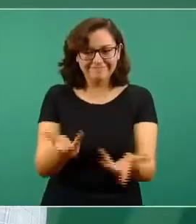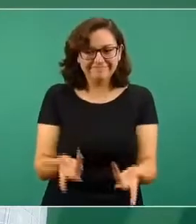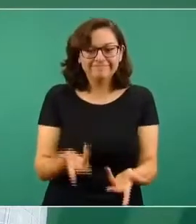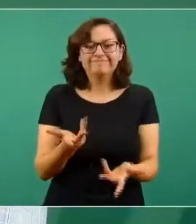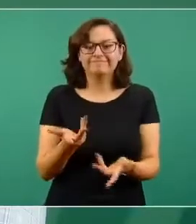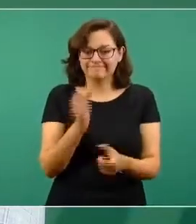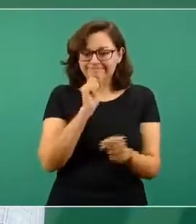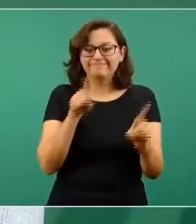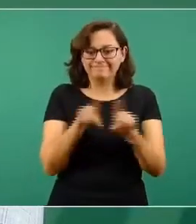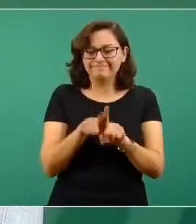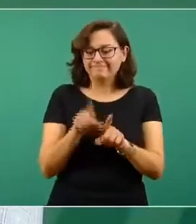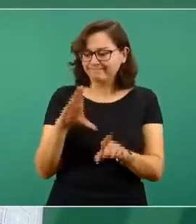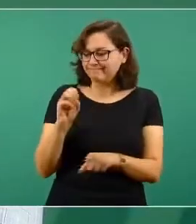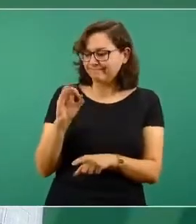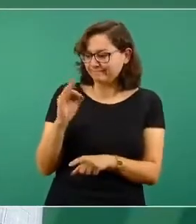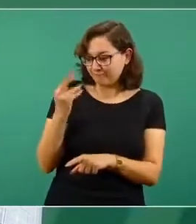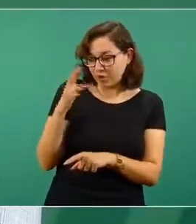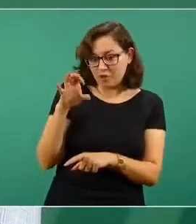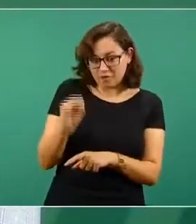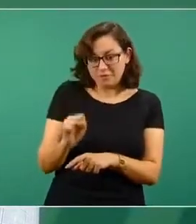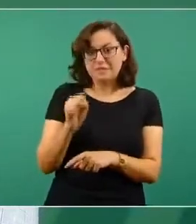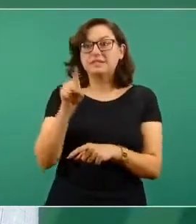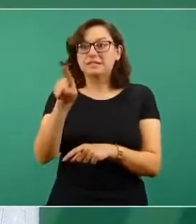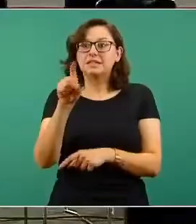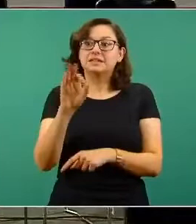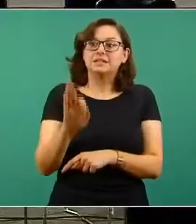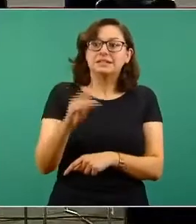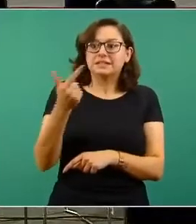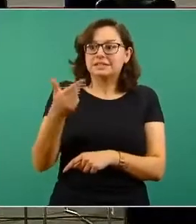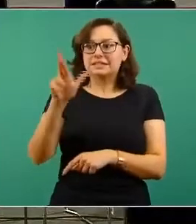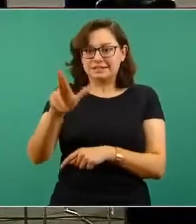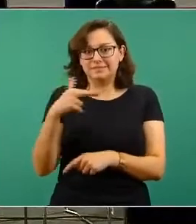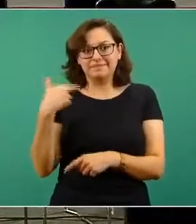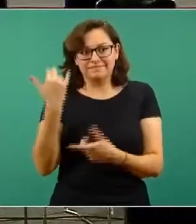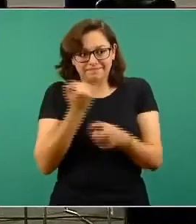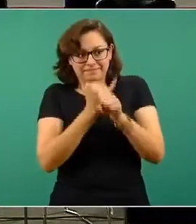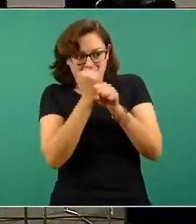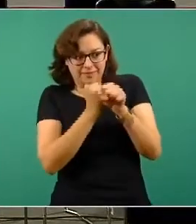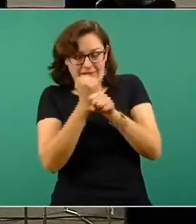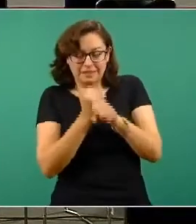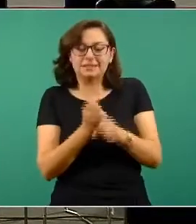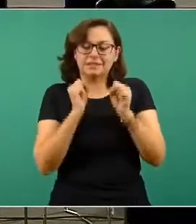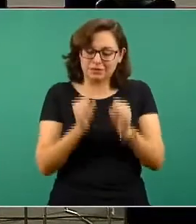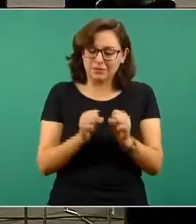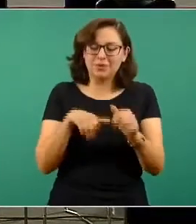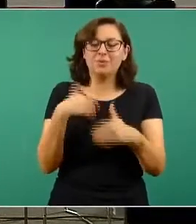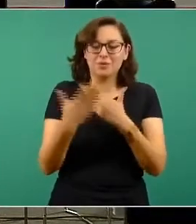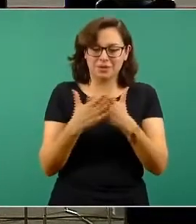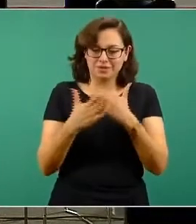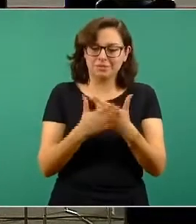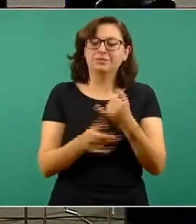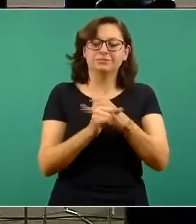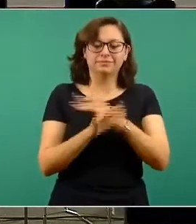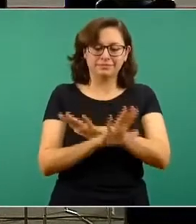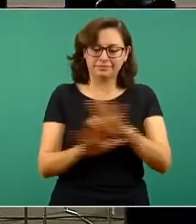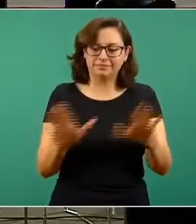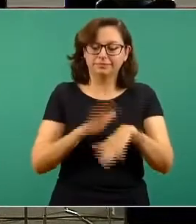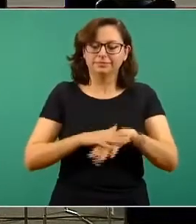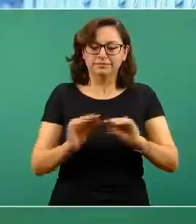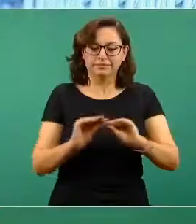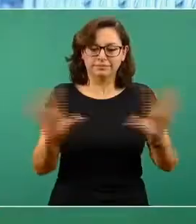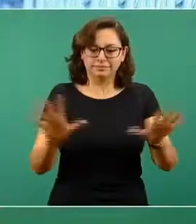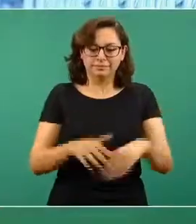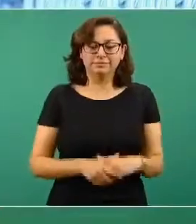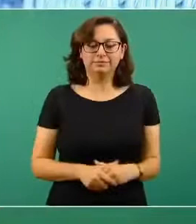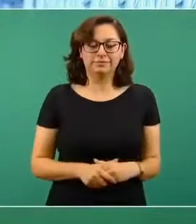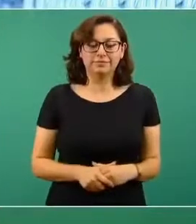momento investigando por parte de la Fiscalía. De seguro es información que más adelante podremos conocer.